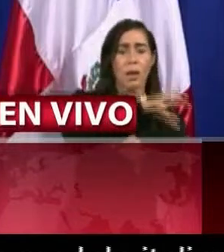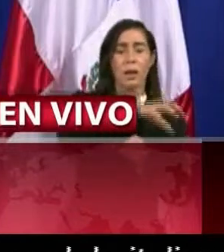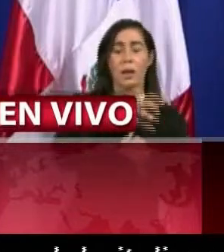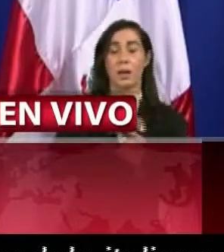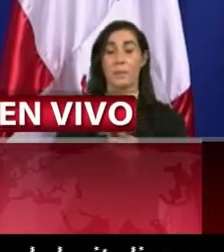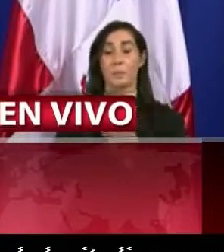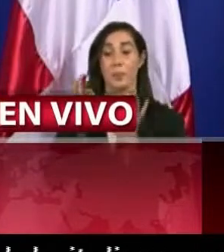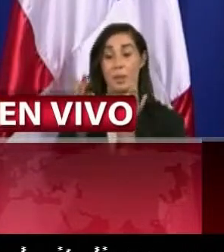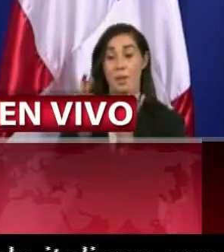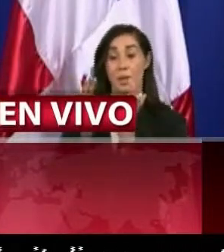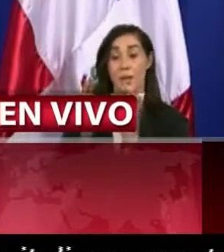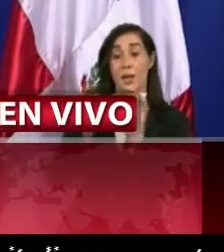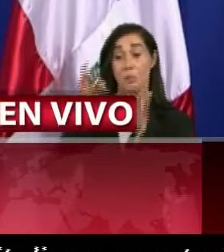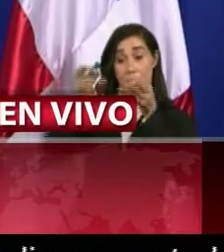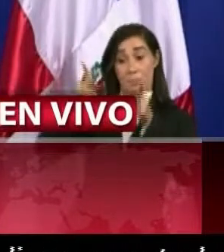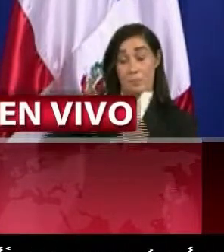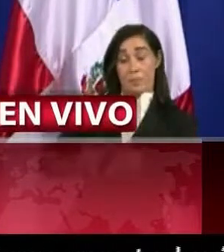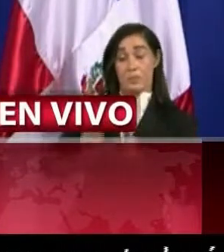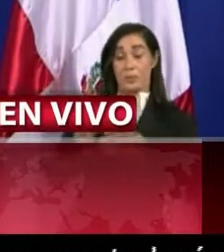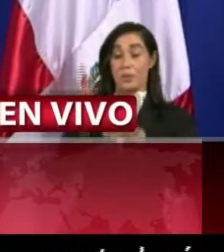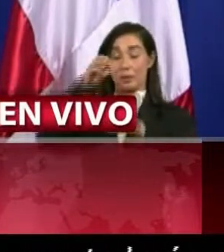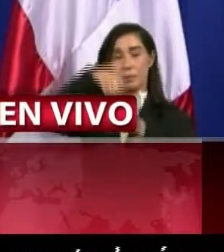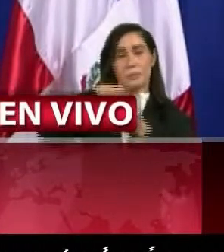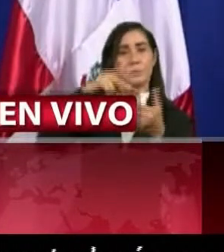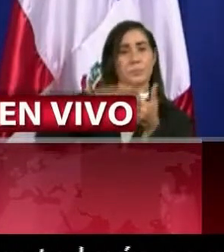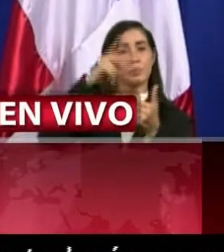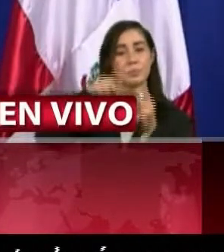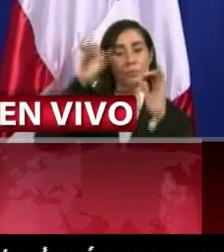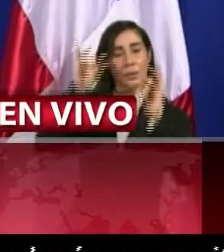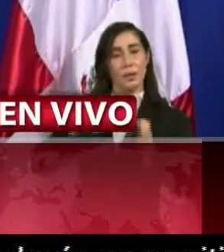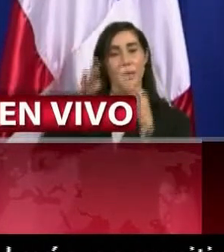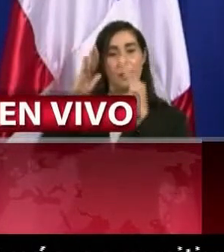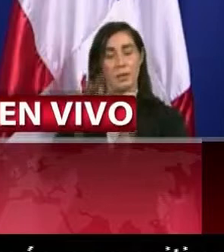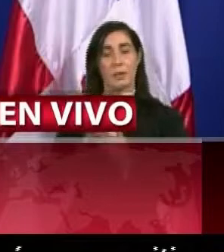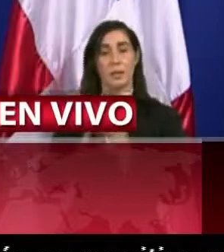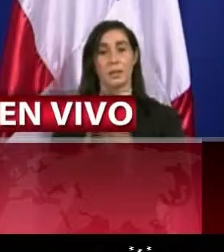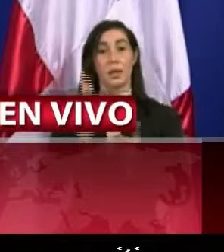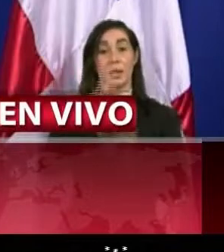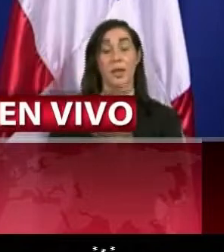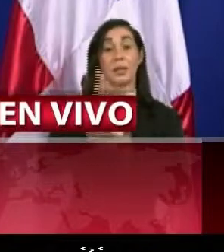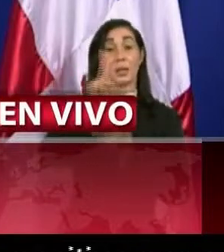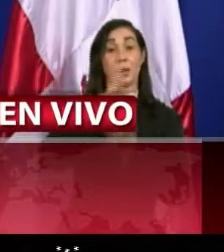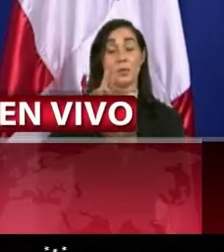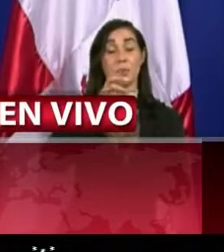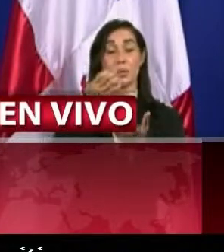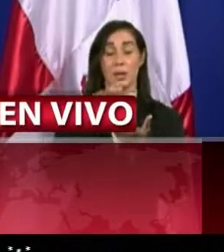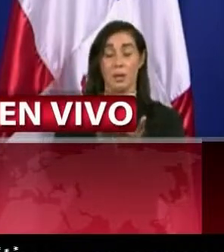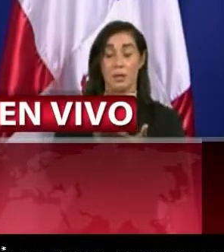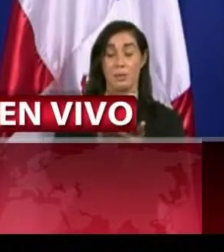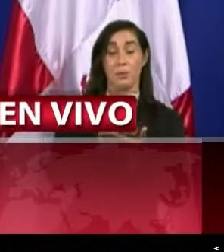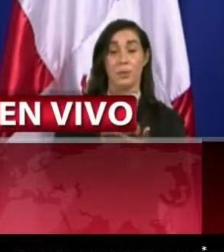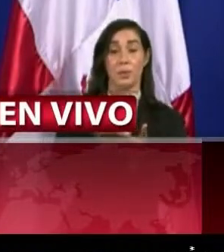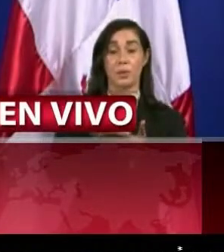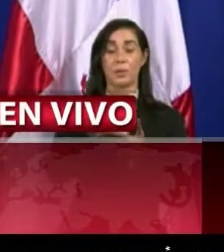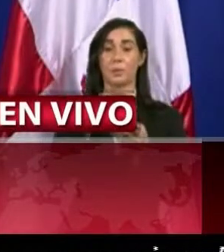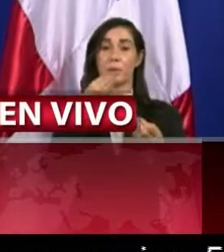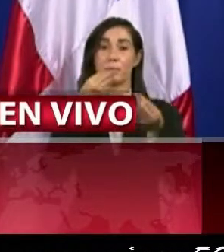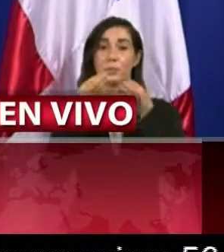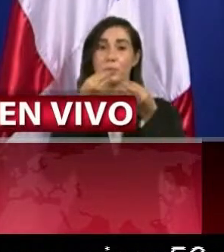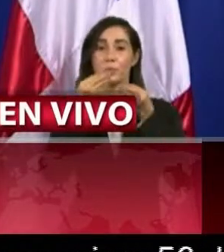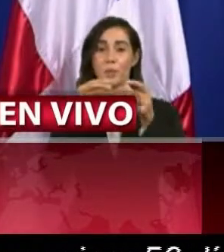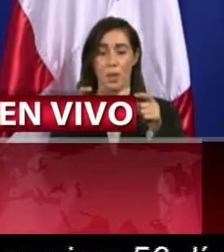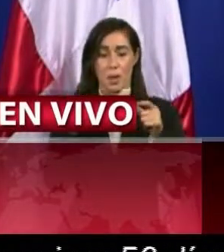forman parte del programa Quédate en Casa están utilizando los fondos para la adquisición de